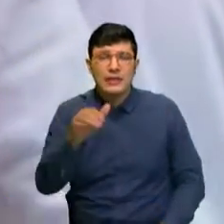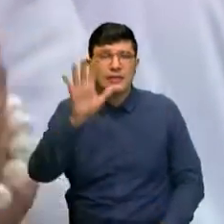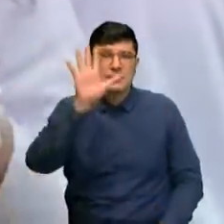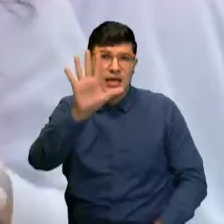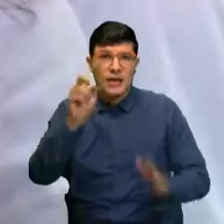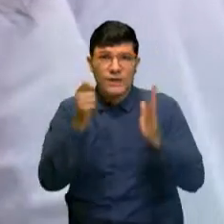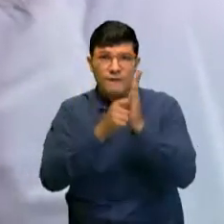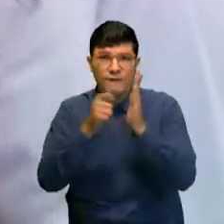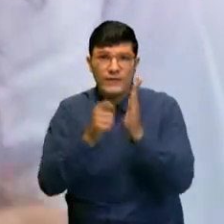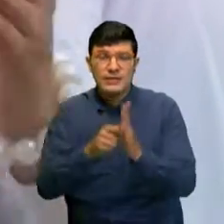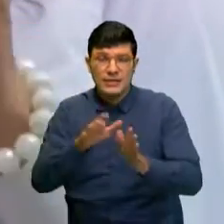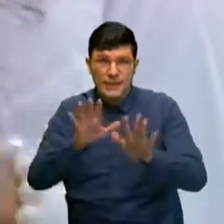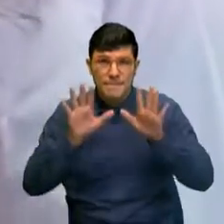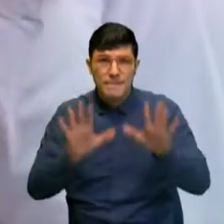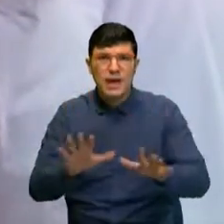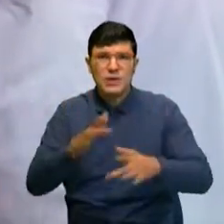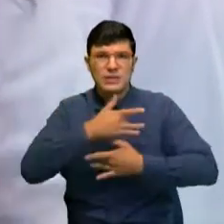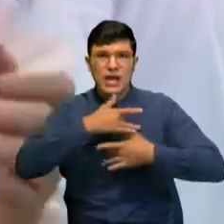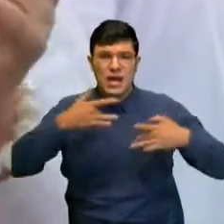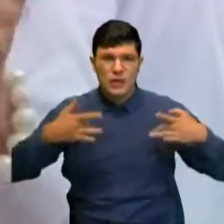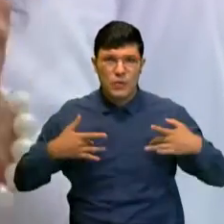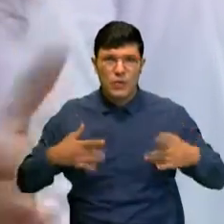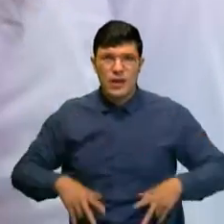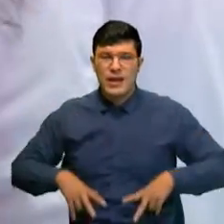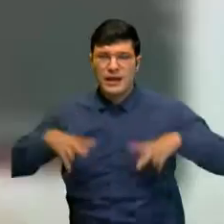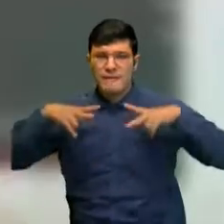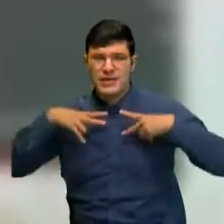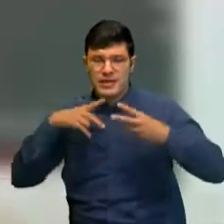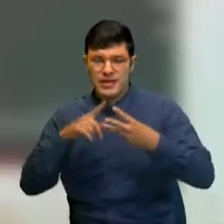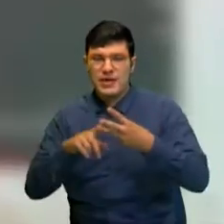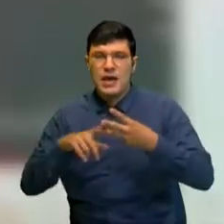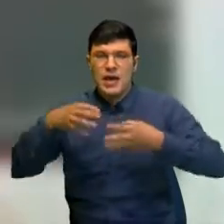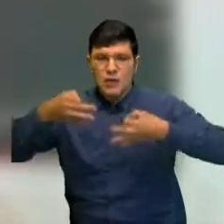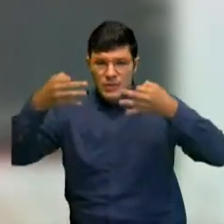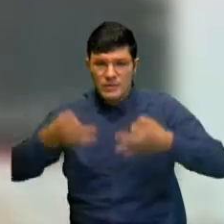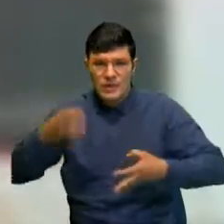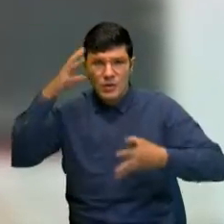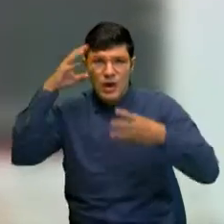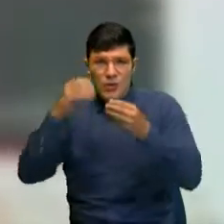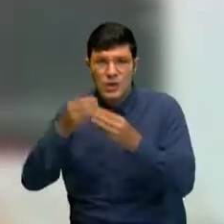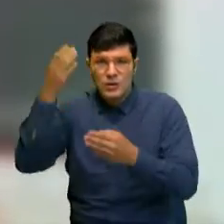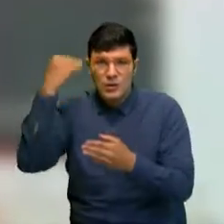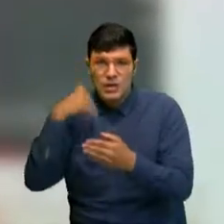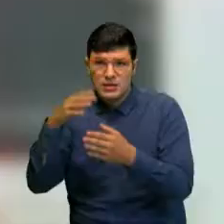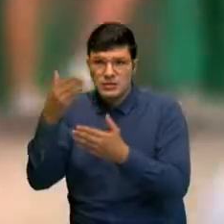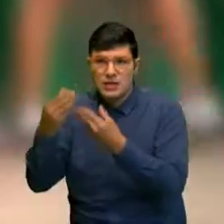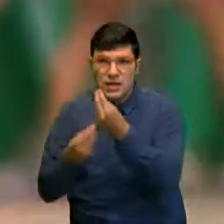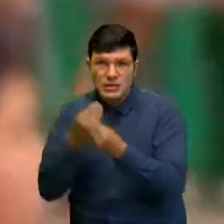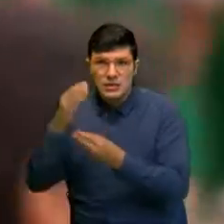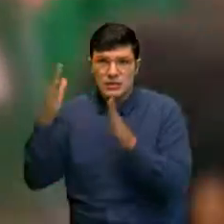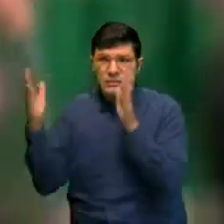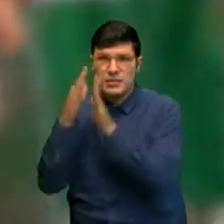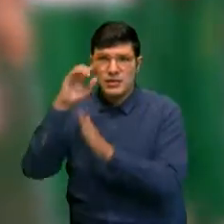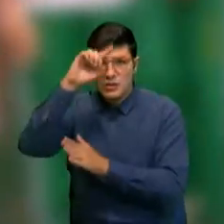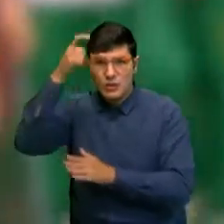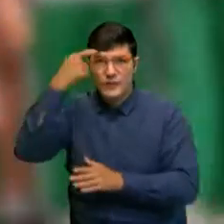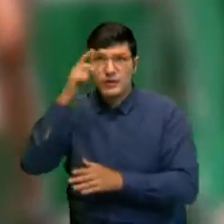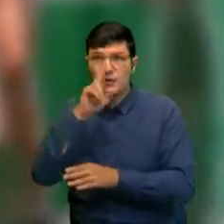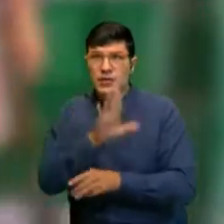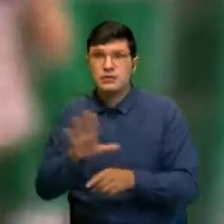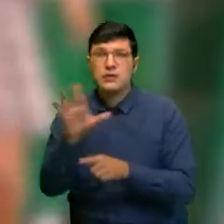paro por la salud por la vida por el cumplimiento a los acuerdos ante la suspensión de clases directivos sindicales